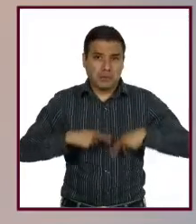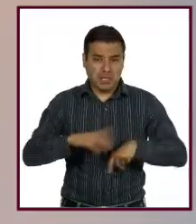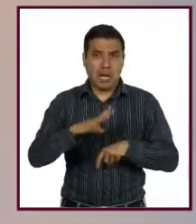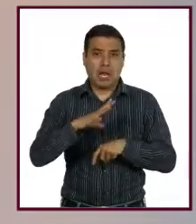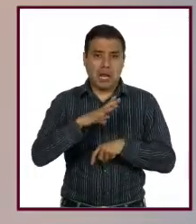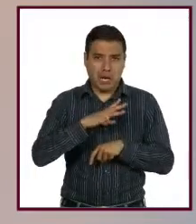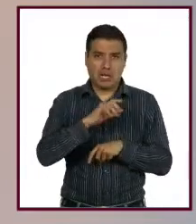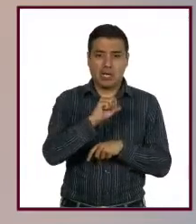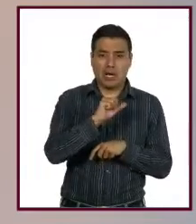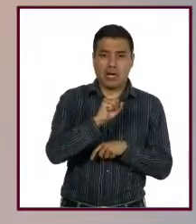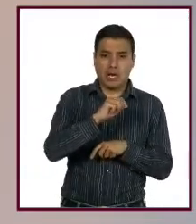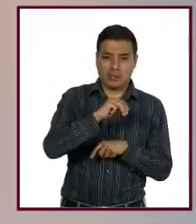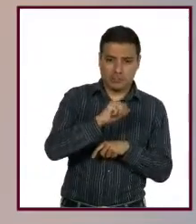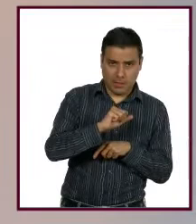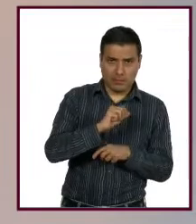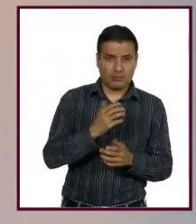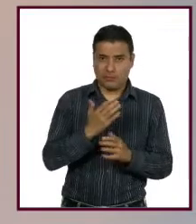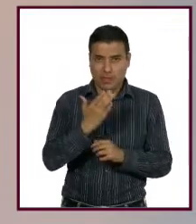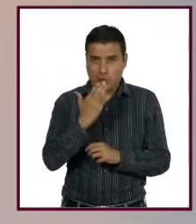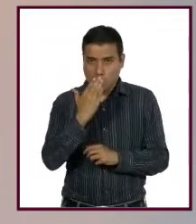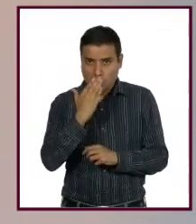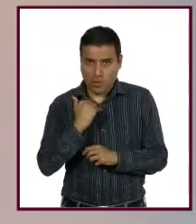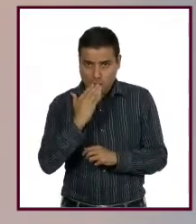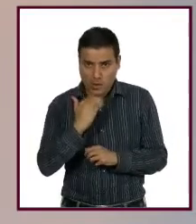esta condición de salud,